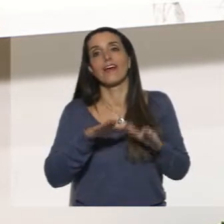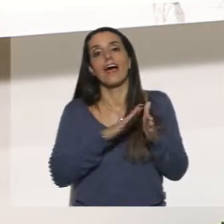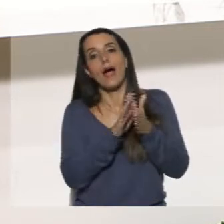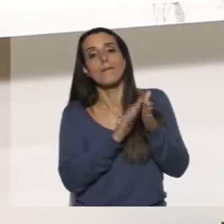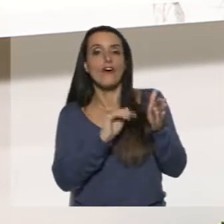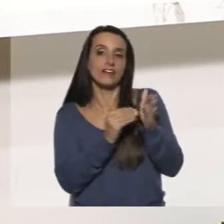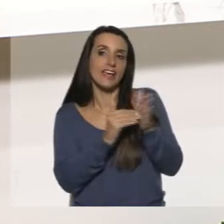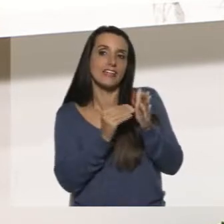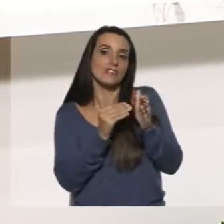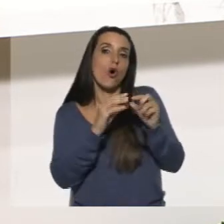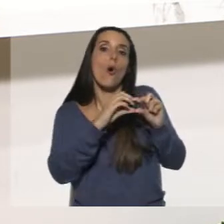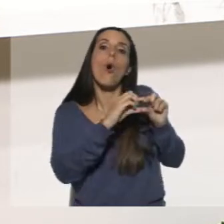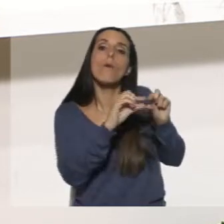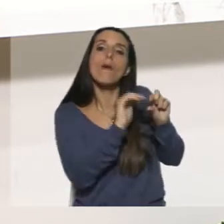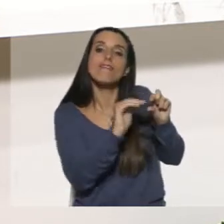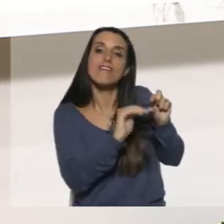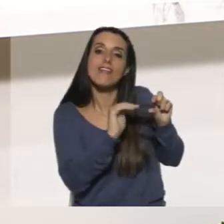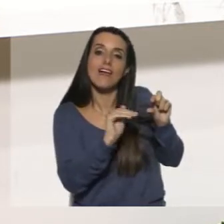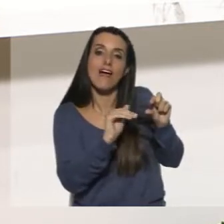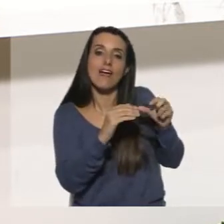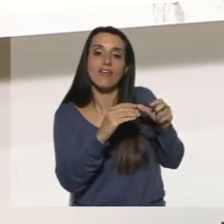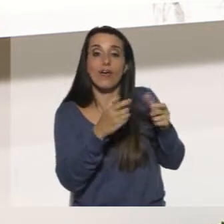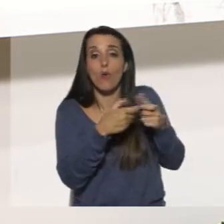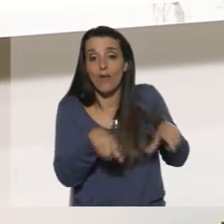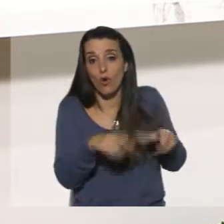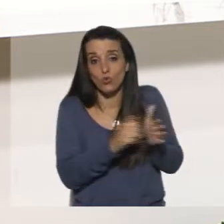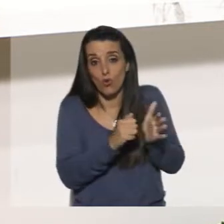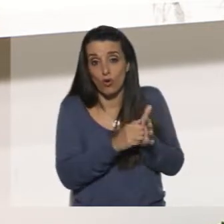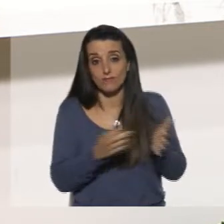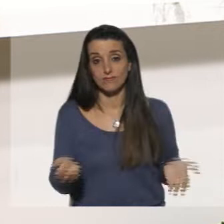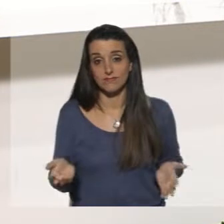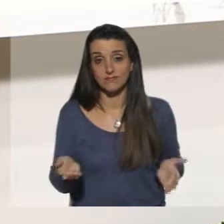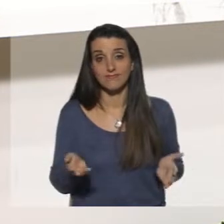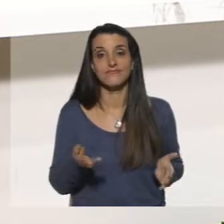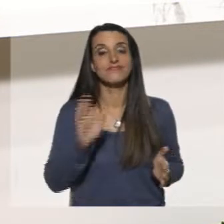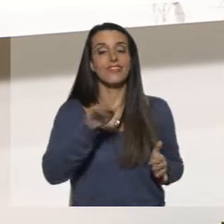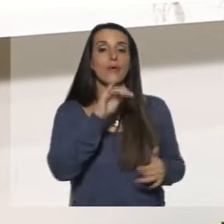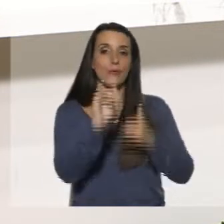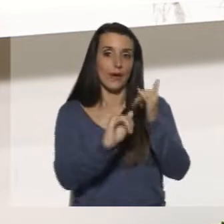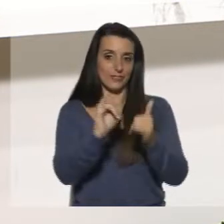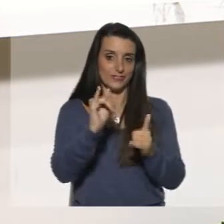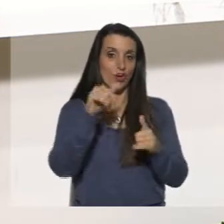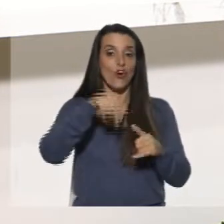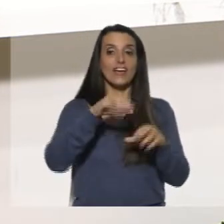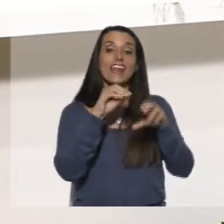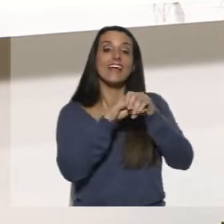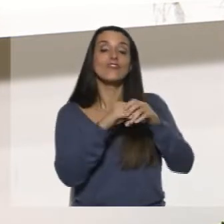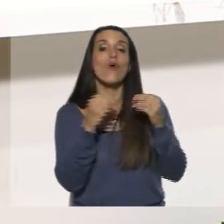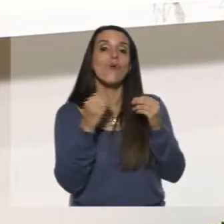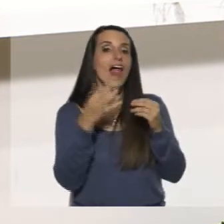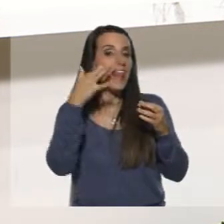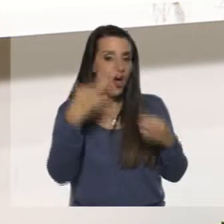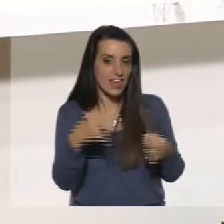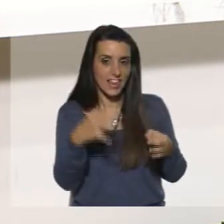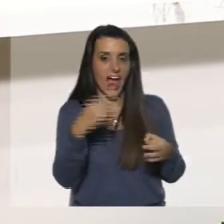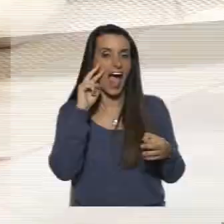queso, pancetita y huevo duro. Y huevo duro. Y está. No sé si está bien. ¿Querés que te cuente y le cuento a los televidentes con qué lo vamos a rellenar? ¿Cuál es el original? Muy bien.